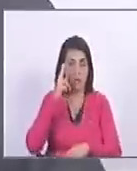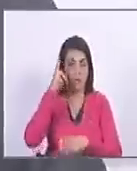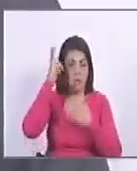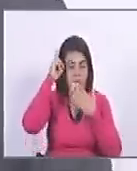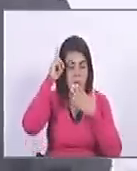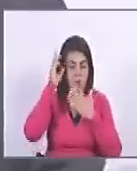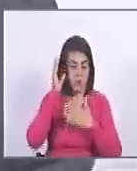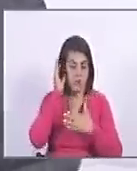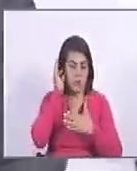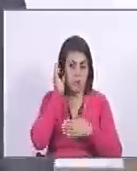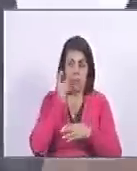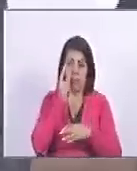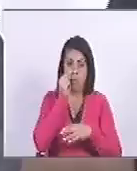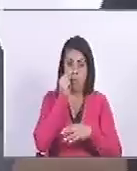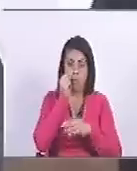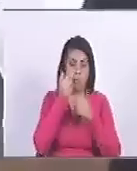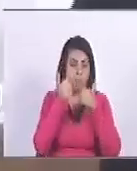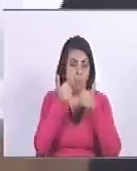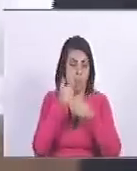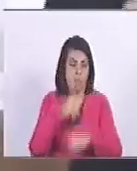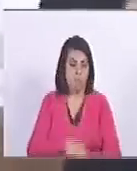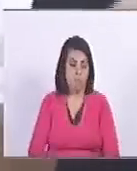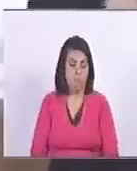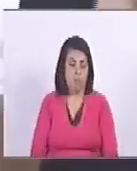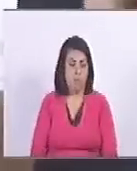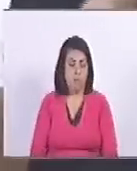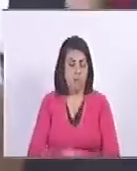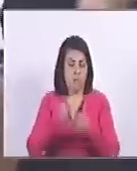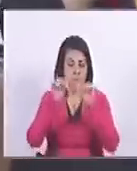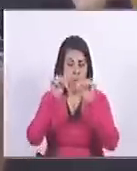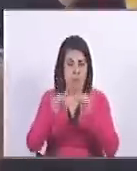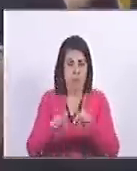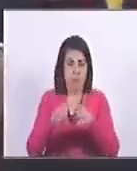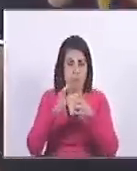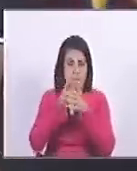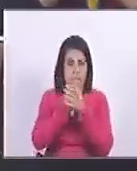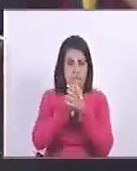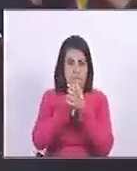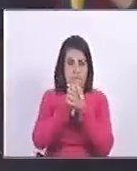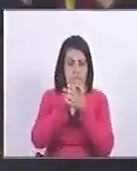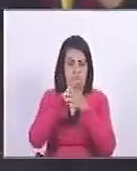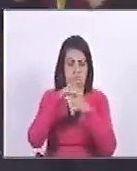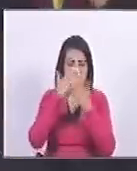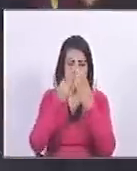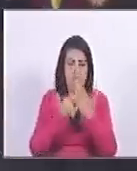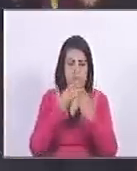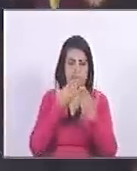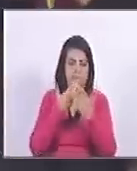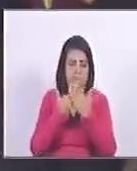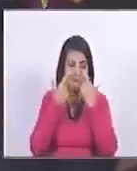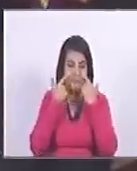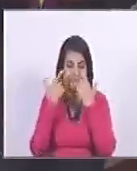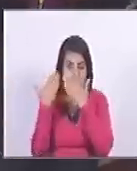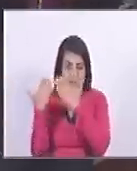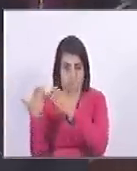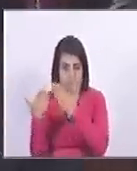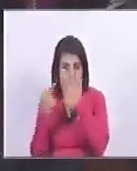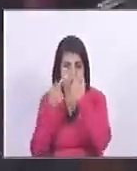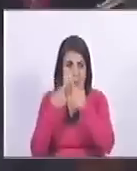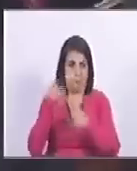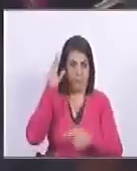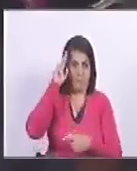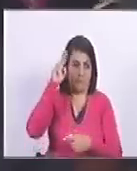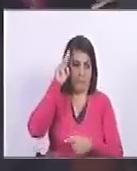indígenas, para las mujeres y hombres de bien. Hoy, compañeros, gracias a ella y otros